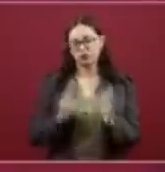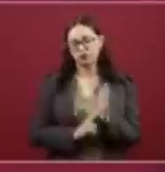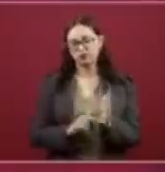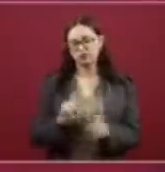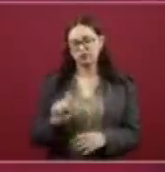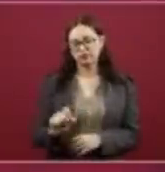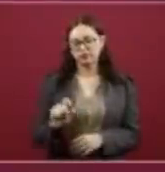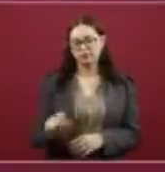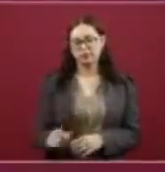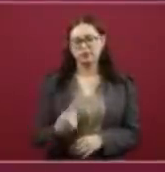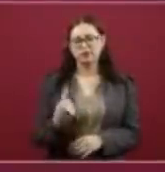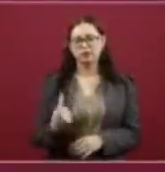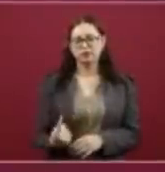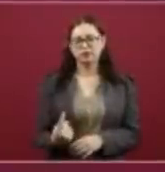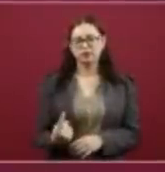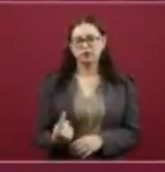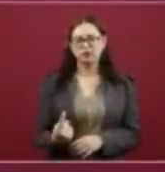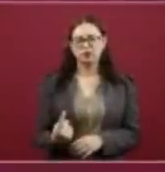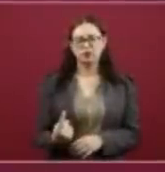tenemos